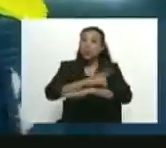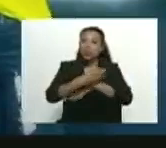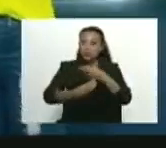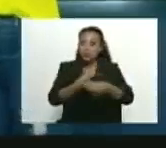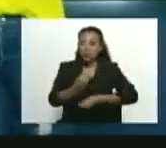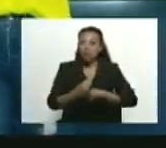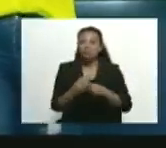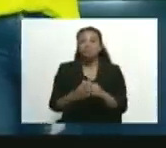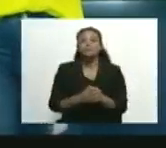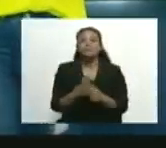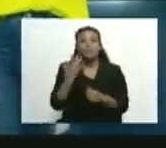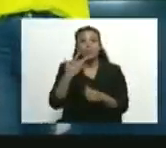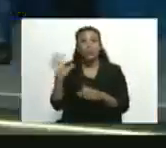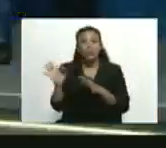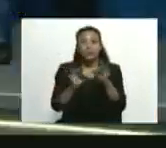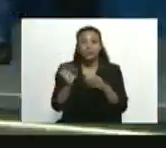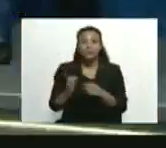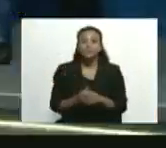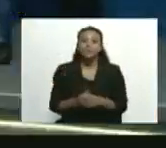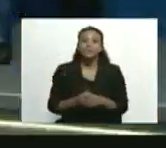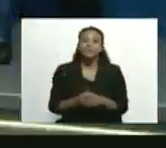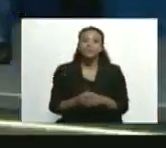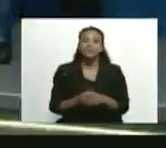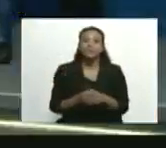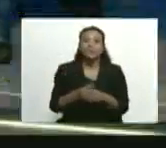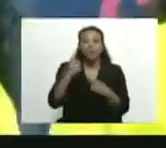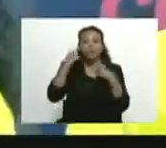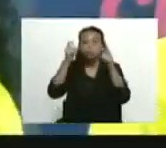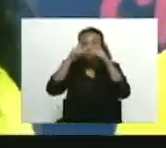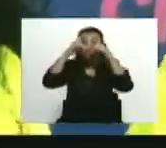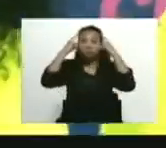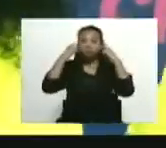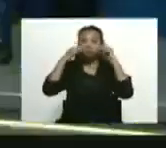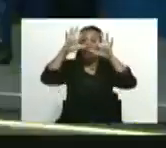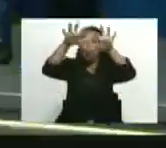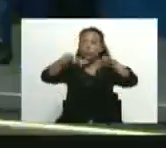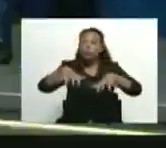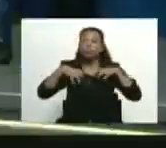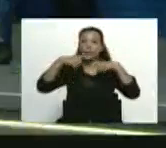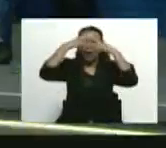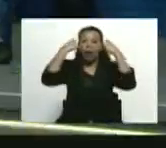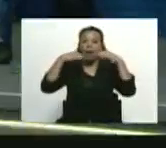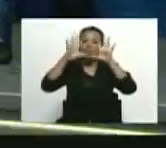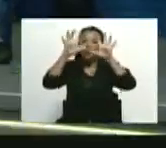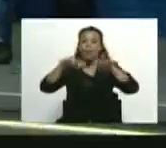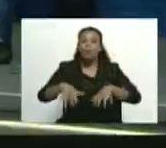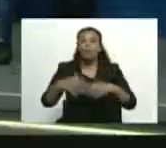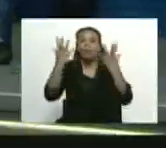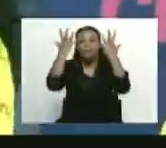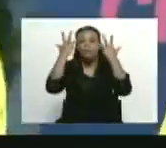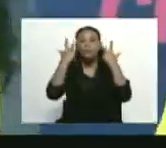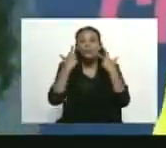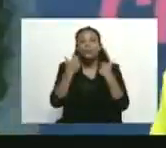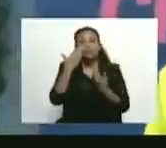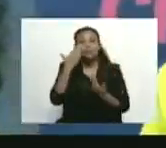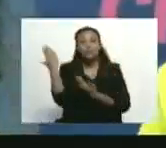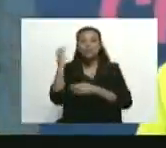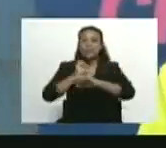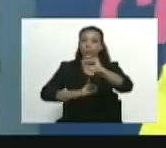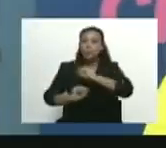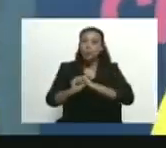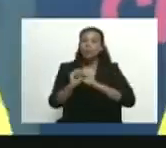del Che. Mucha disciplina como la del Che. Ojo de lechuza, garra de león. Ojo de lechuza, garra de león. Para defender